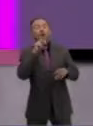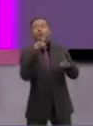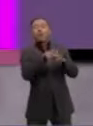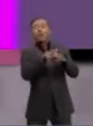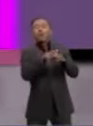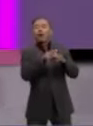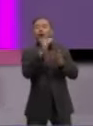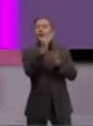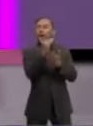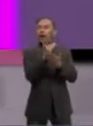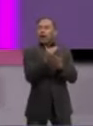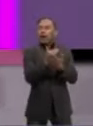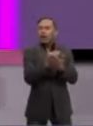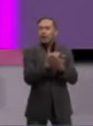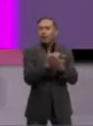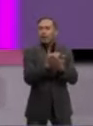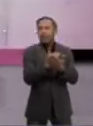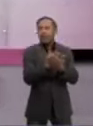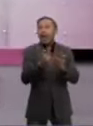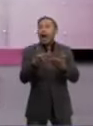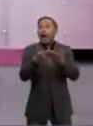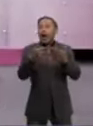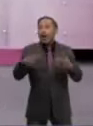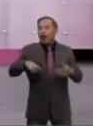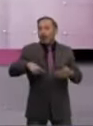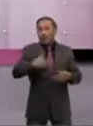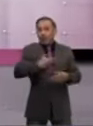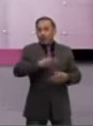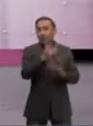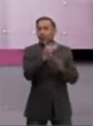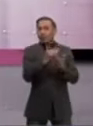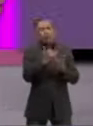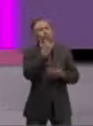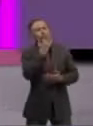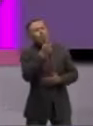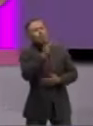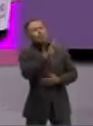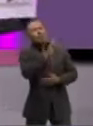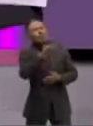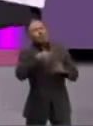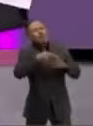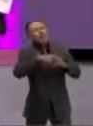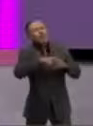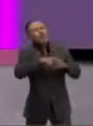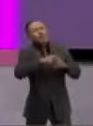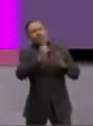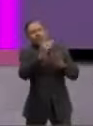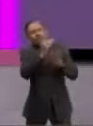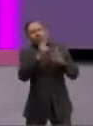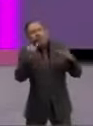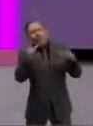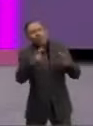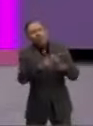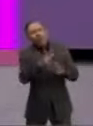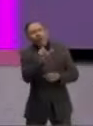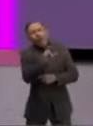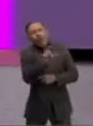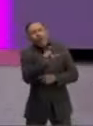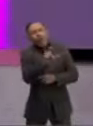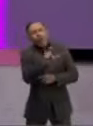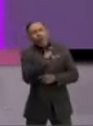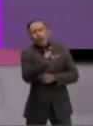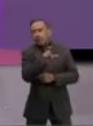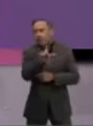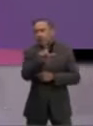a partir de este gobierno. ¿A partir de qué fecha? Aquí a la baja. El corte. Si